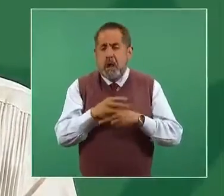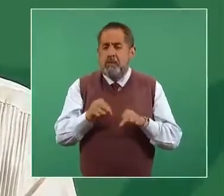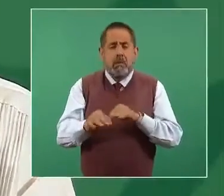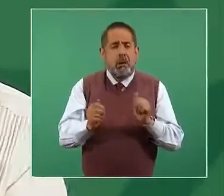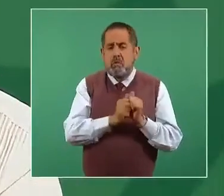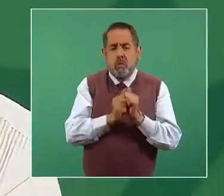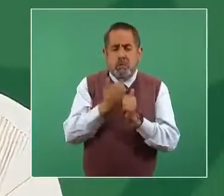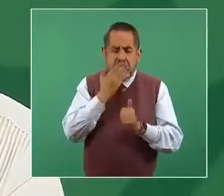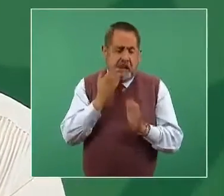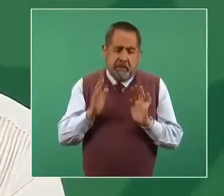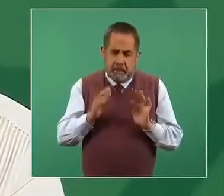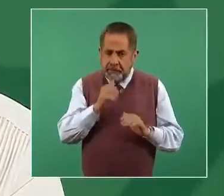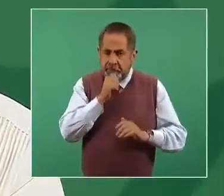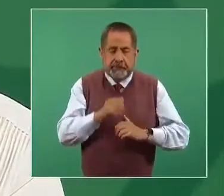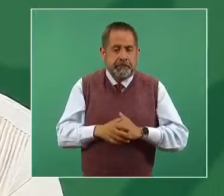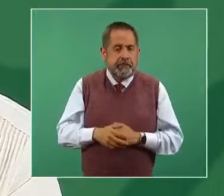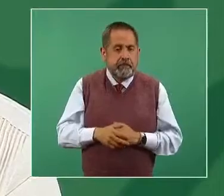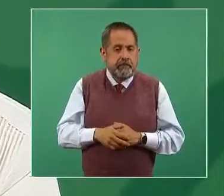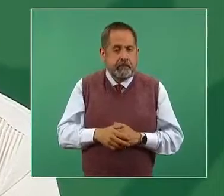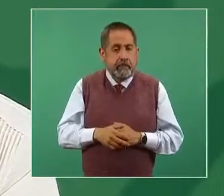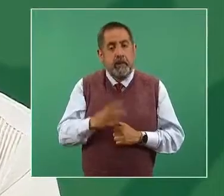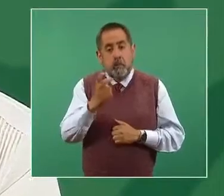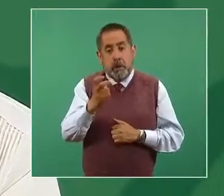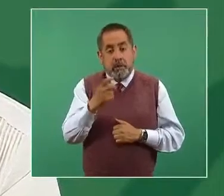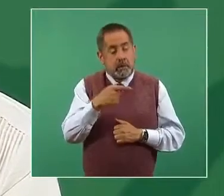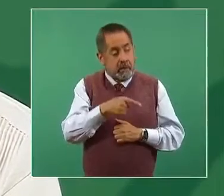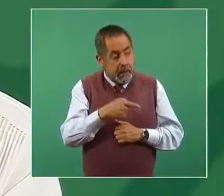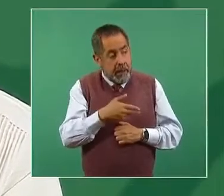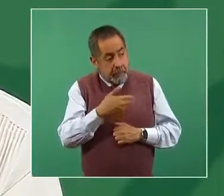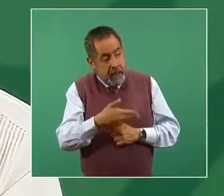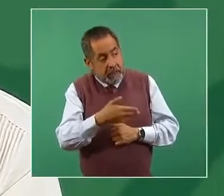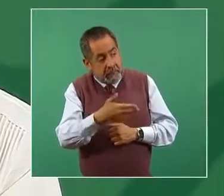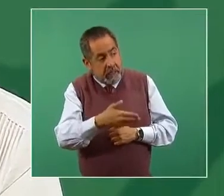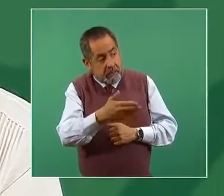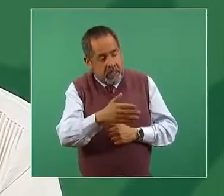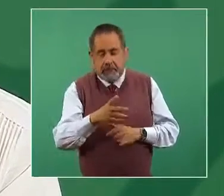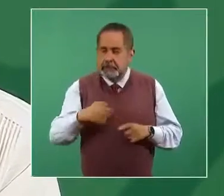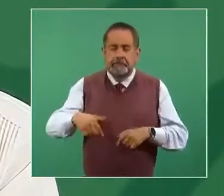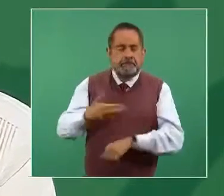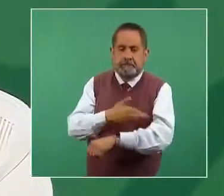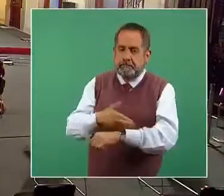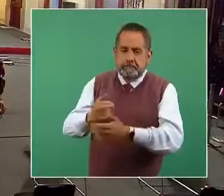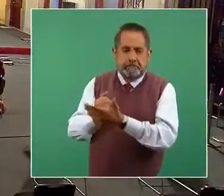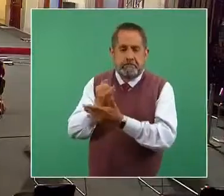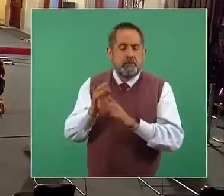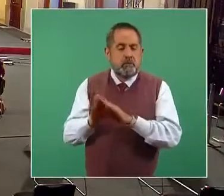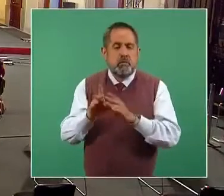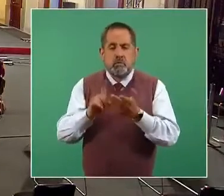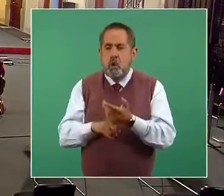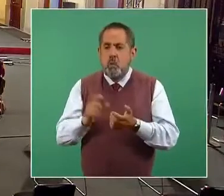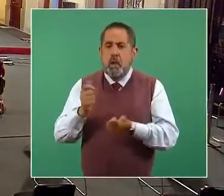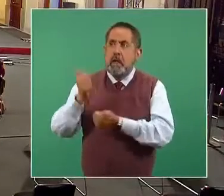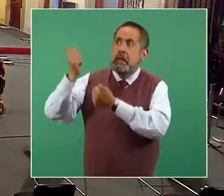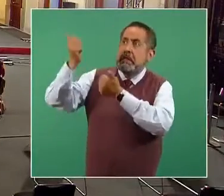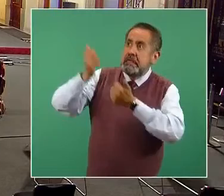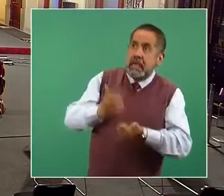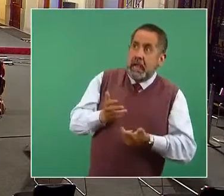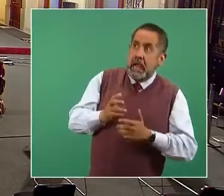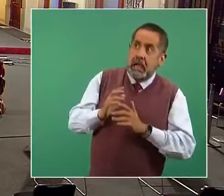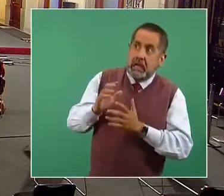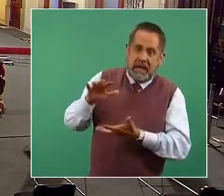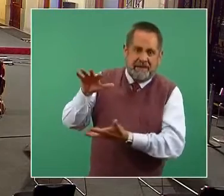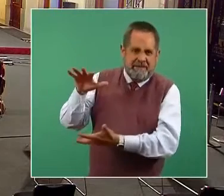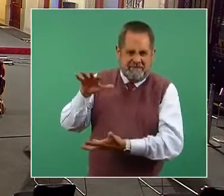Entonces, conforme va avanzando ese proceso, se han tomado las decisiones de cuándo llega el producto a